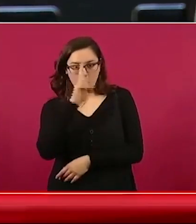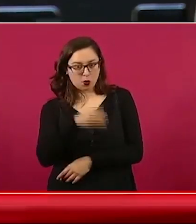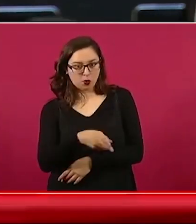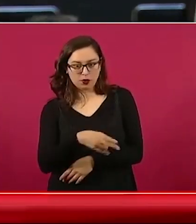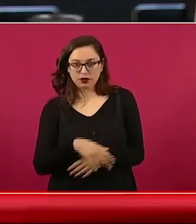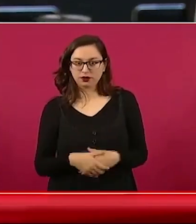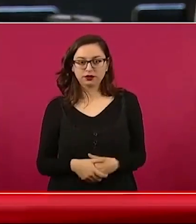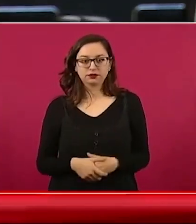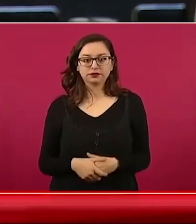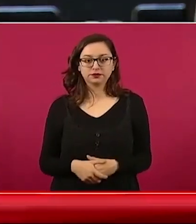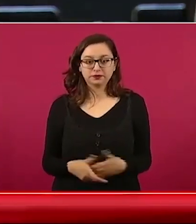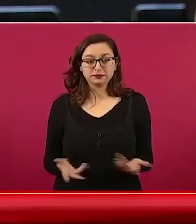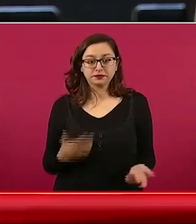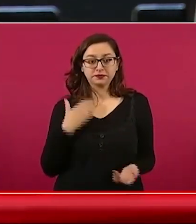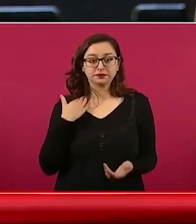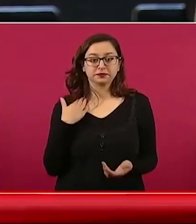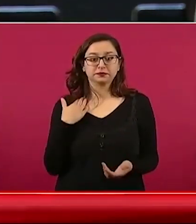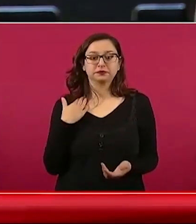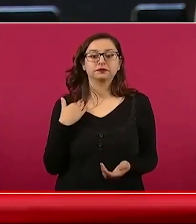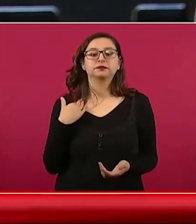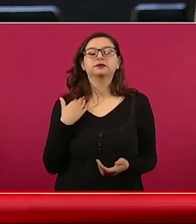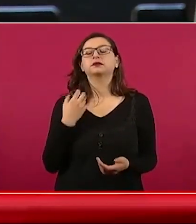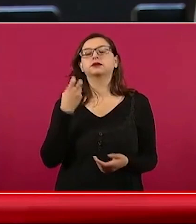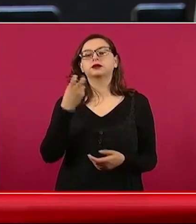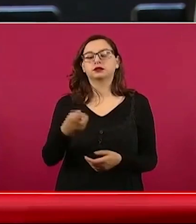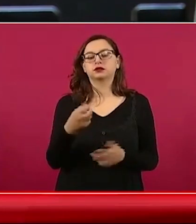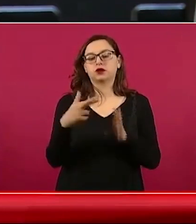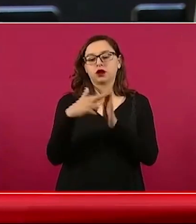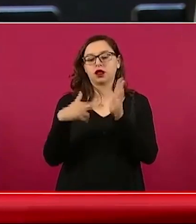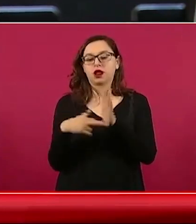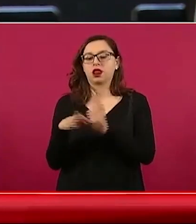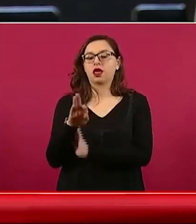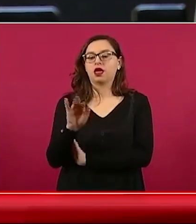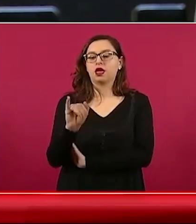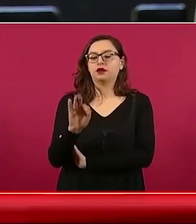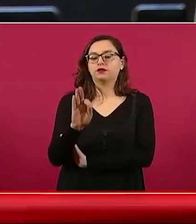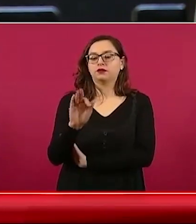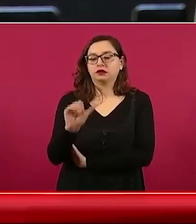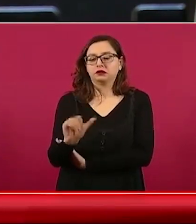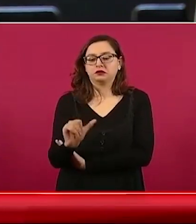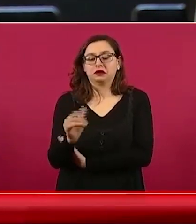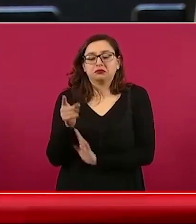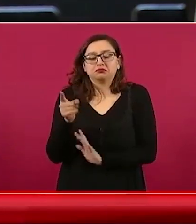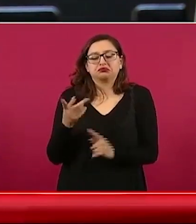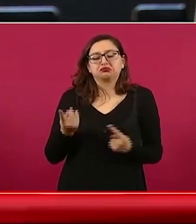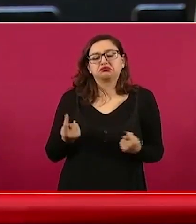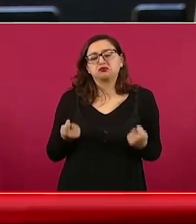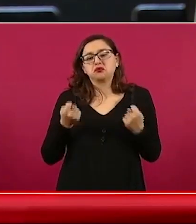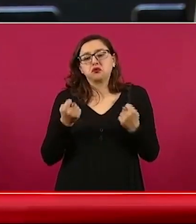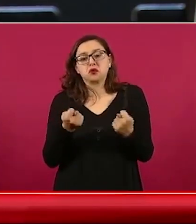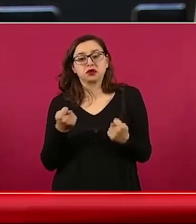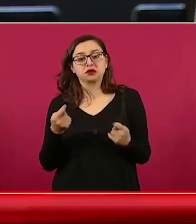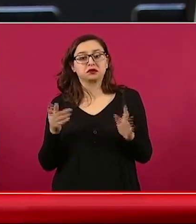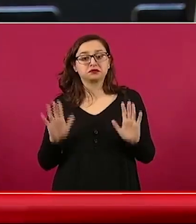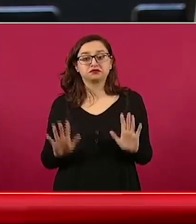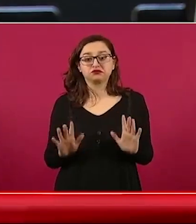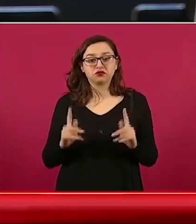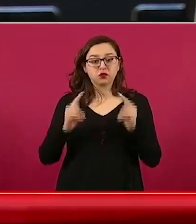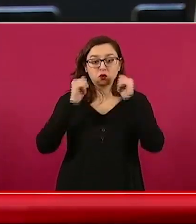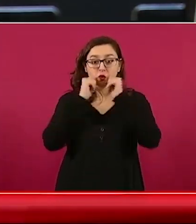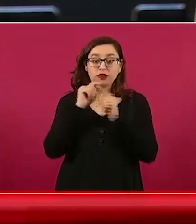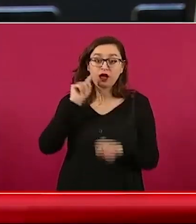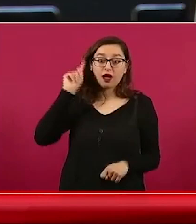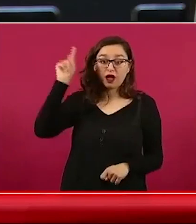le menciono por algunos temas que violan las reglas de FIFA y que la FIFA parece cómplice y que se oiga hasta Suiza, señor